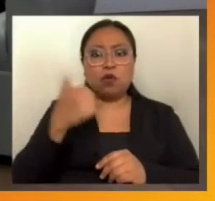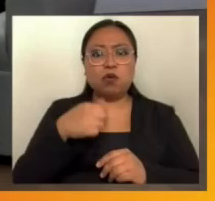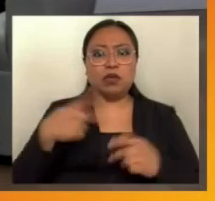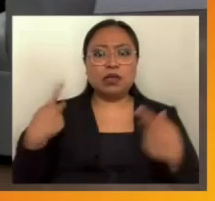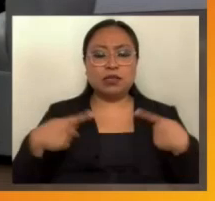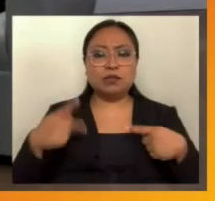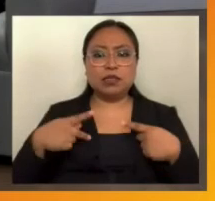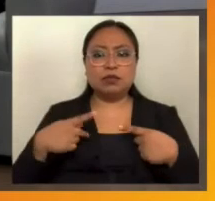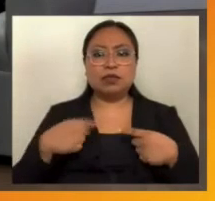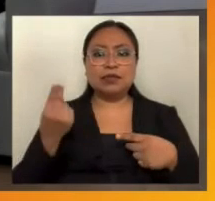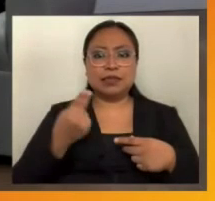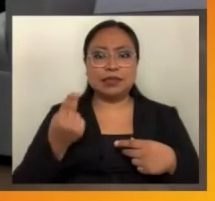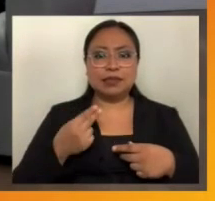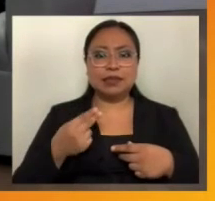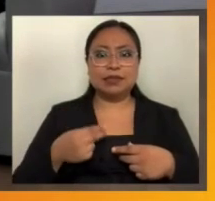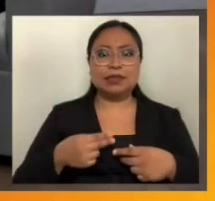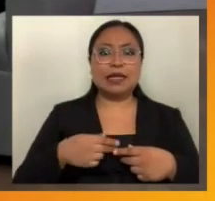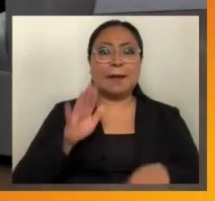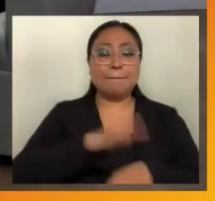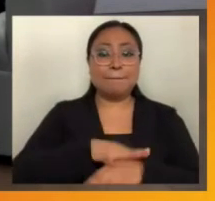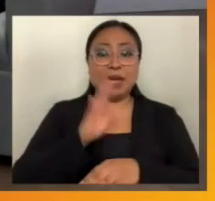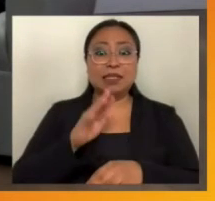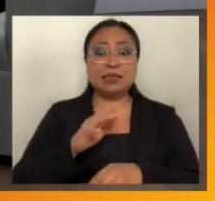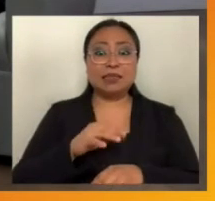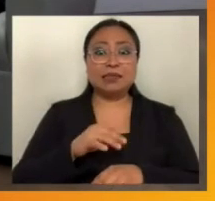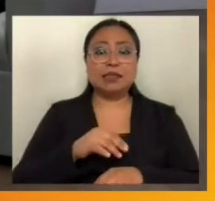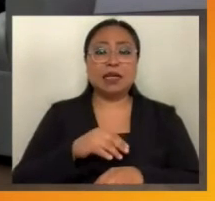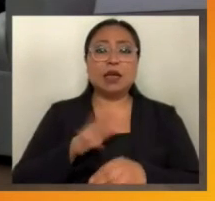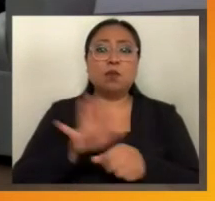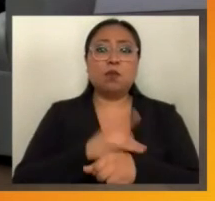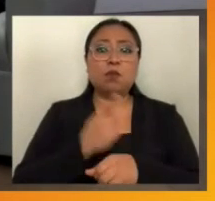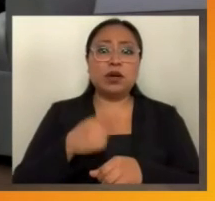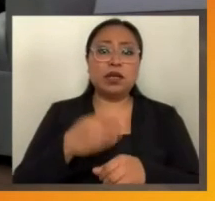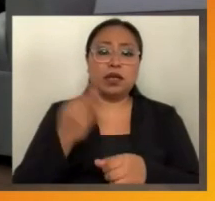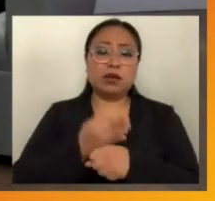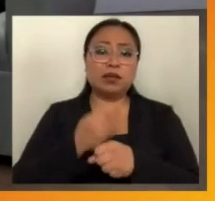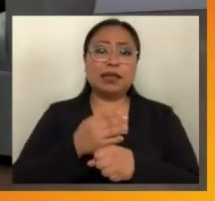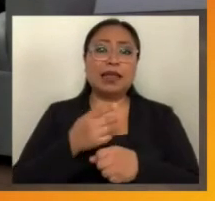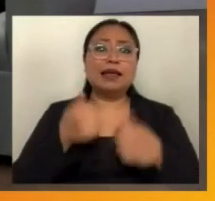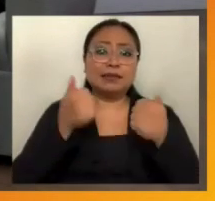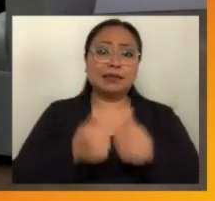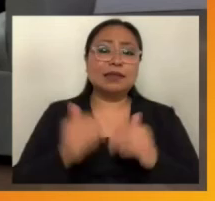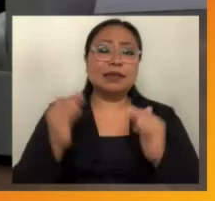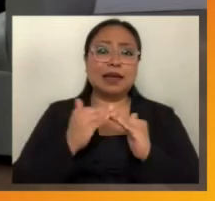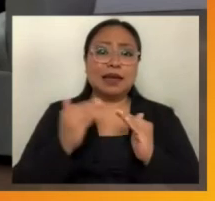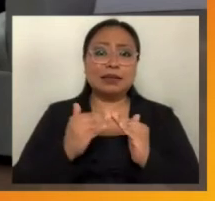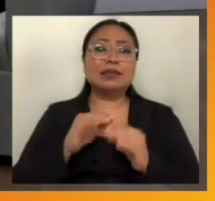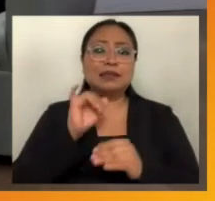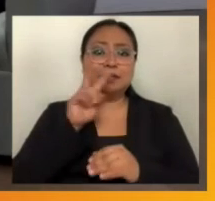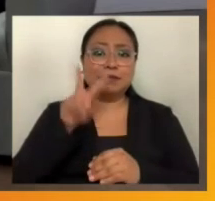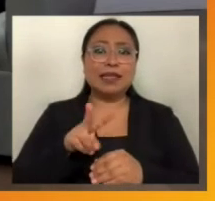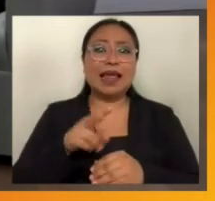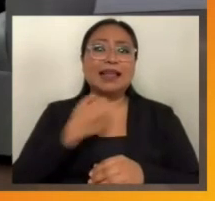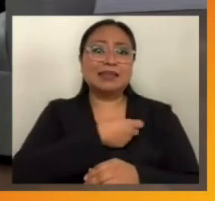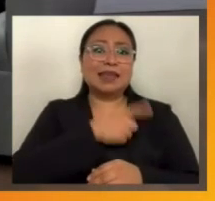necesitan, sobre todo en estos momentos que estamos pasando temas pues económicos, de salud muy